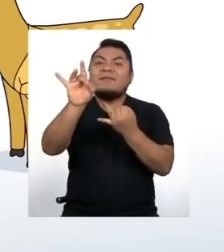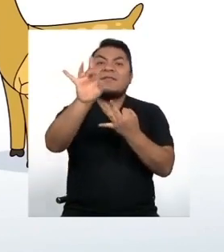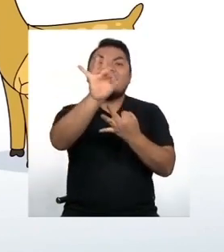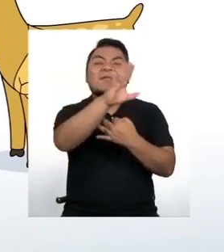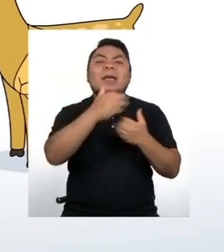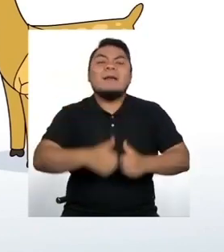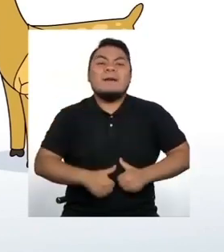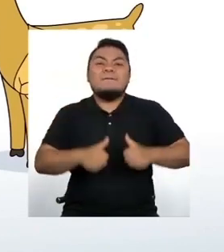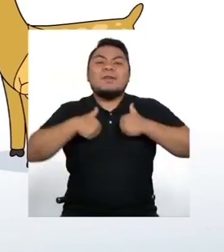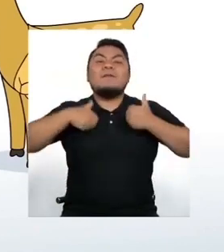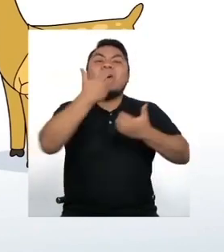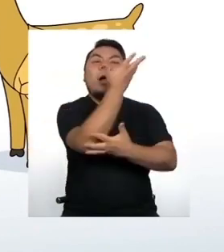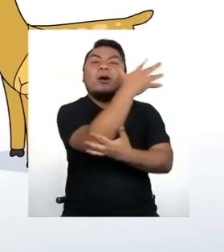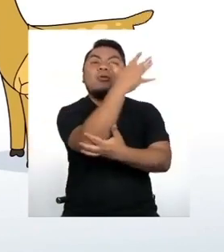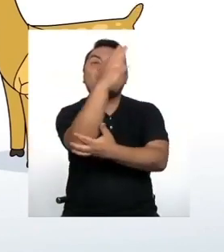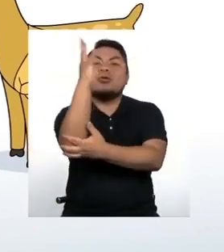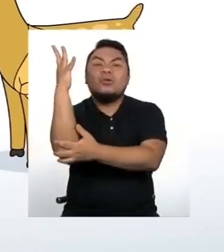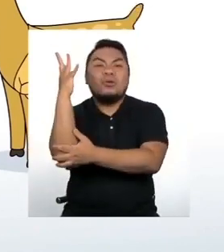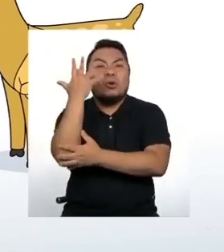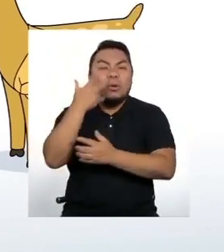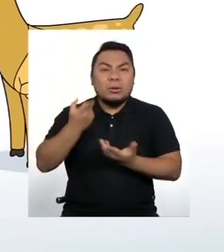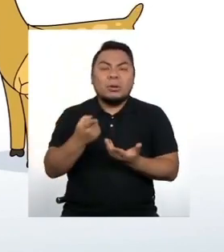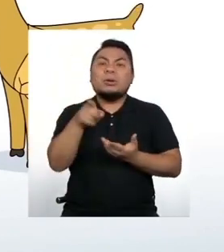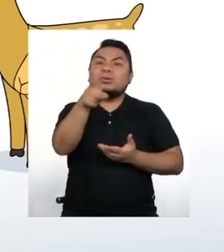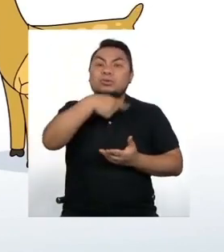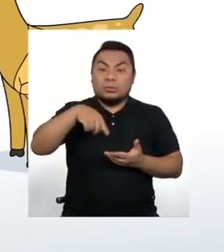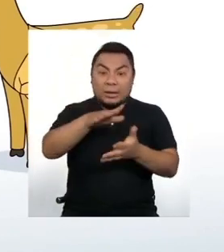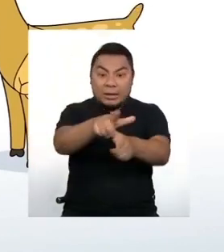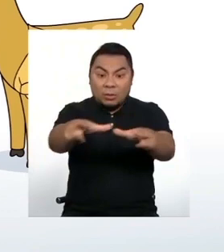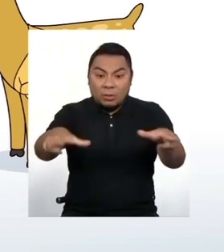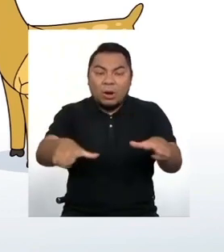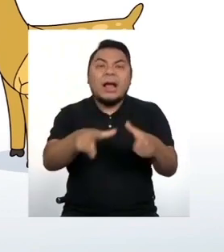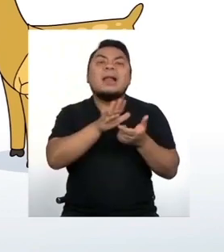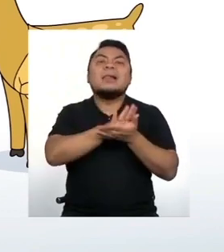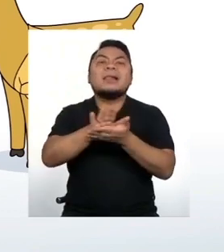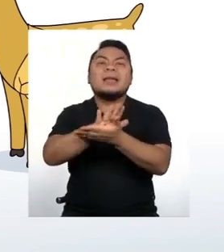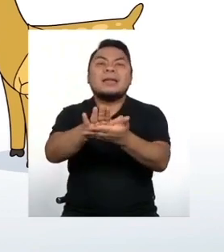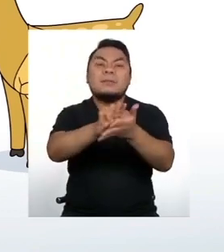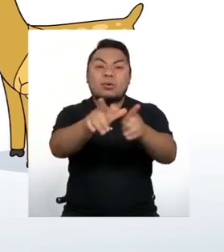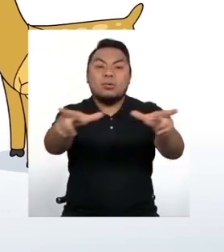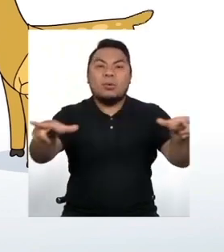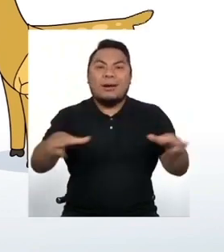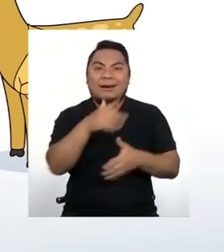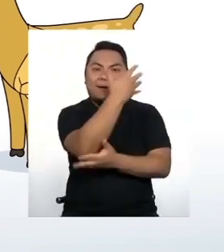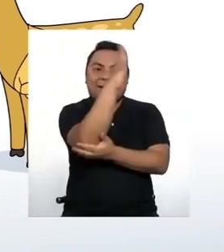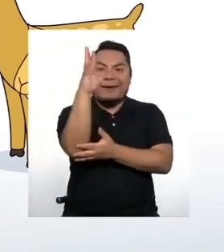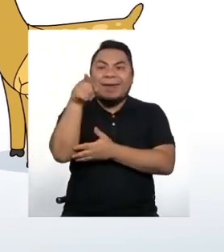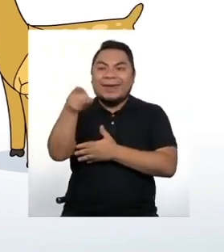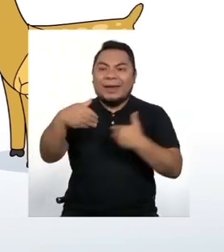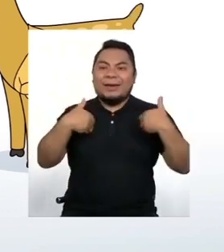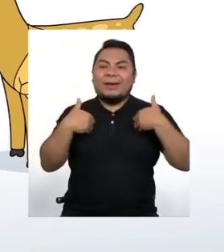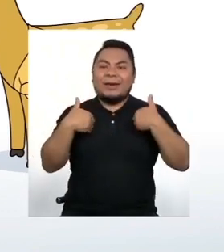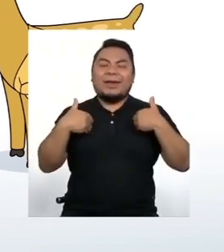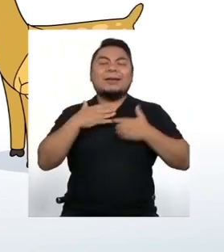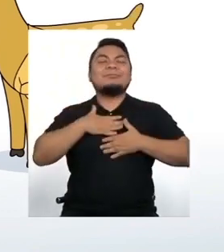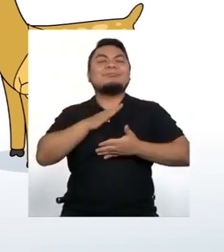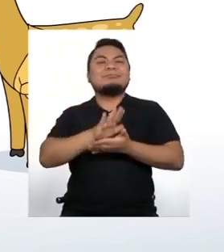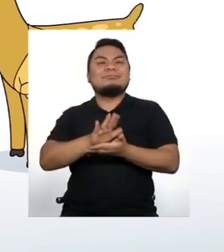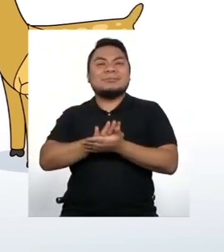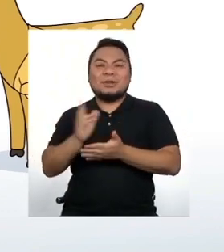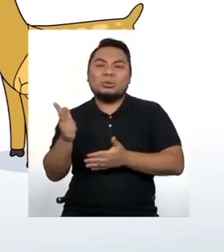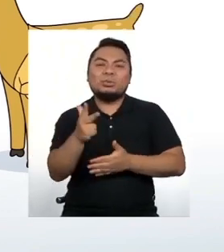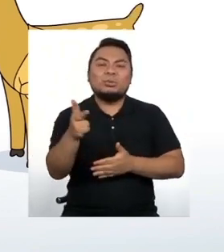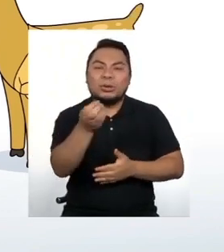muchas cosas que podemos hacer, Sammy. Por ejemplo, podemos salir a dar paseos y